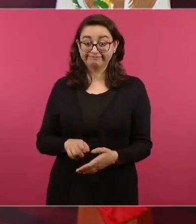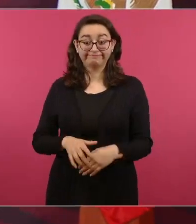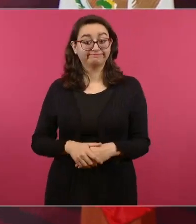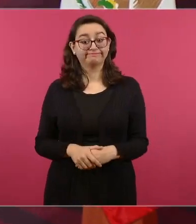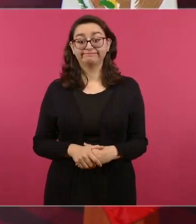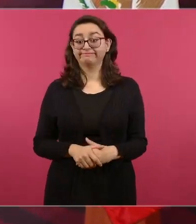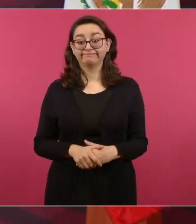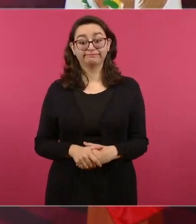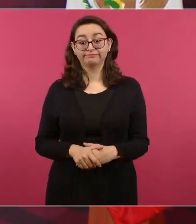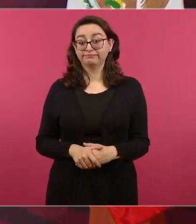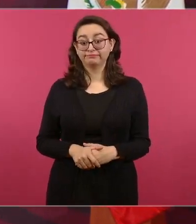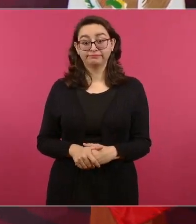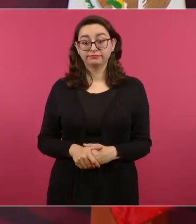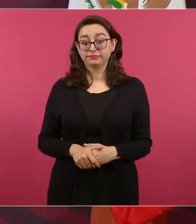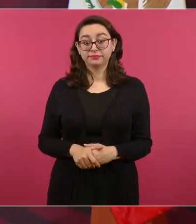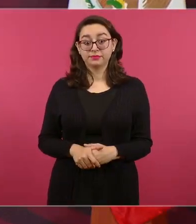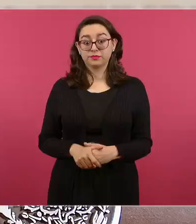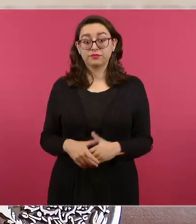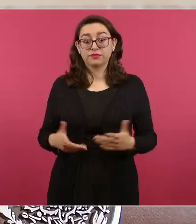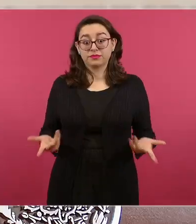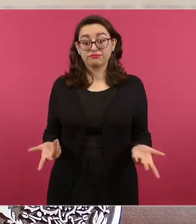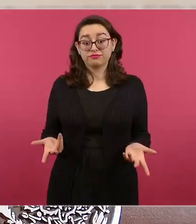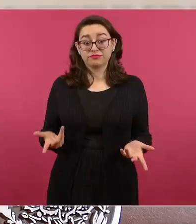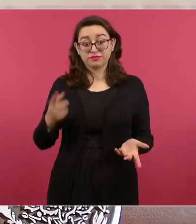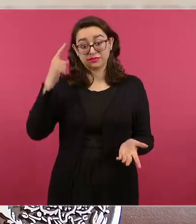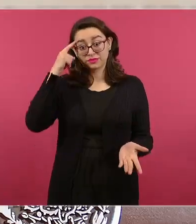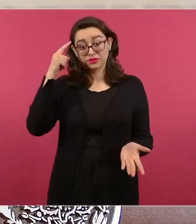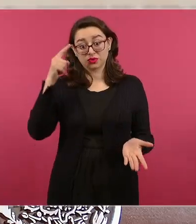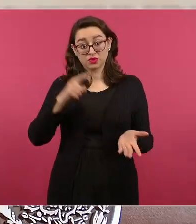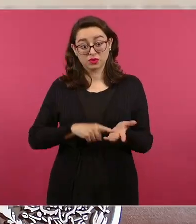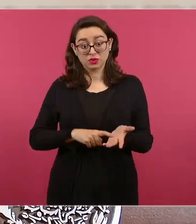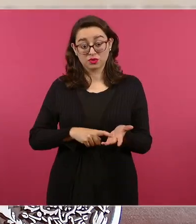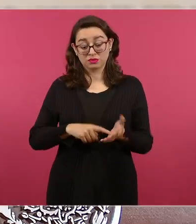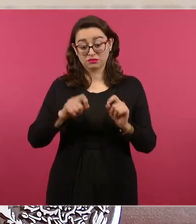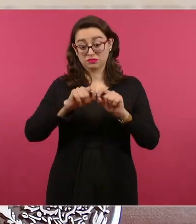yo creo que en todos los estados está arriba.